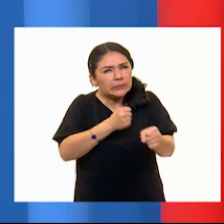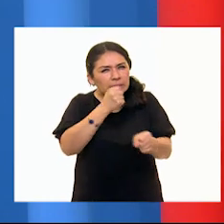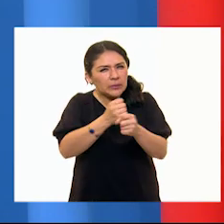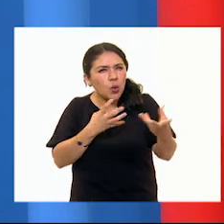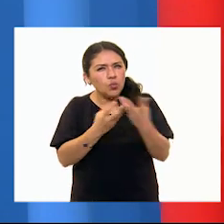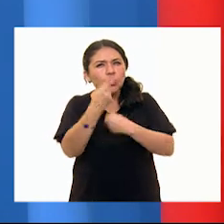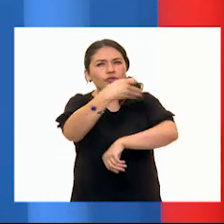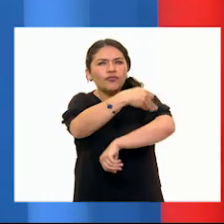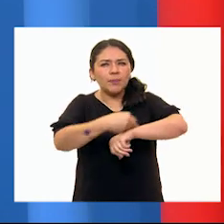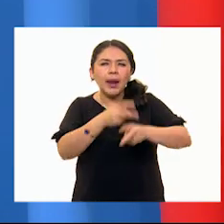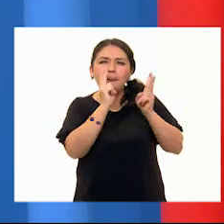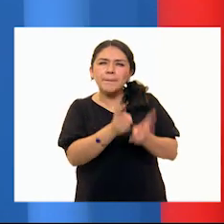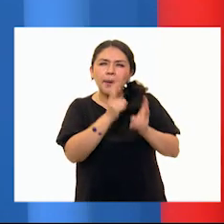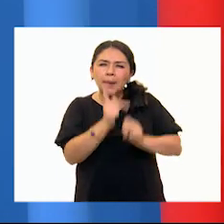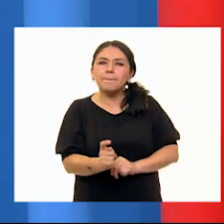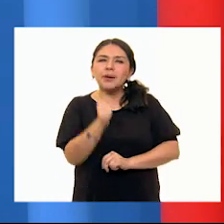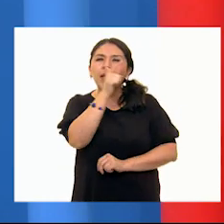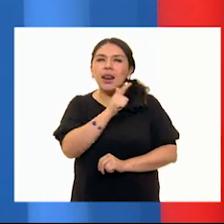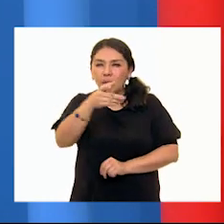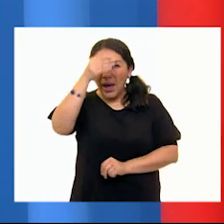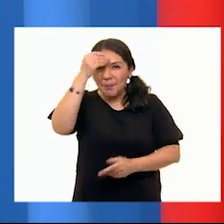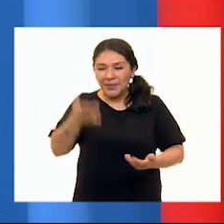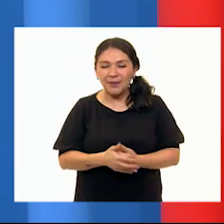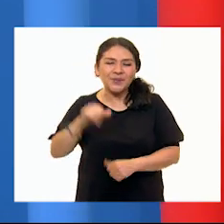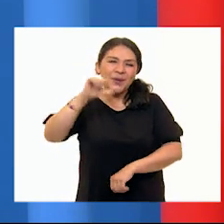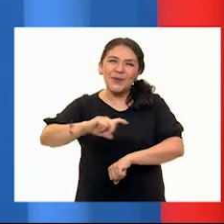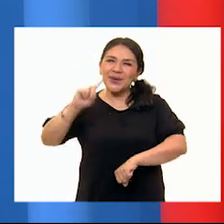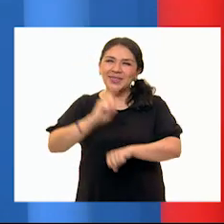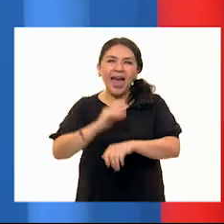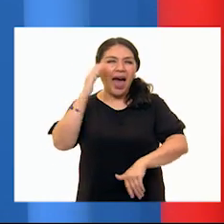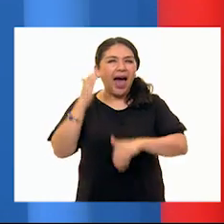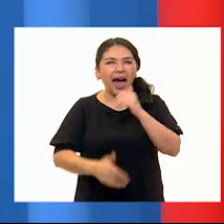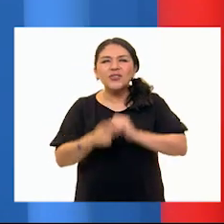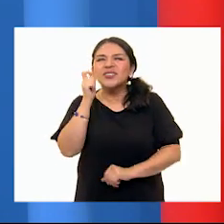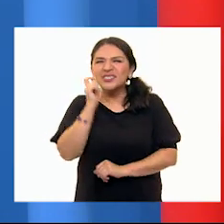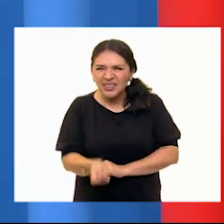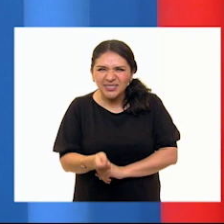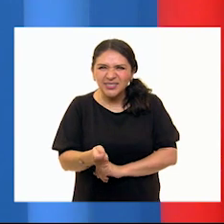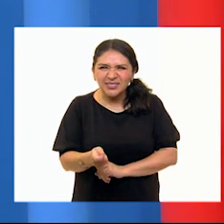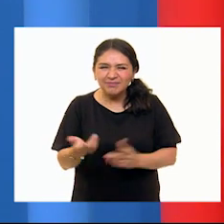y platica con tu familia en tu lengua materna. Por hoy hemos terminado con...